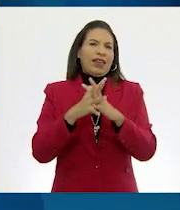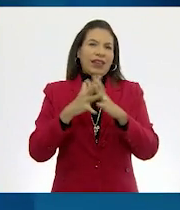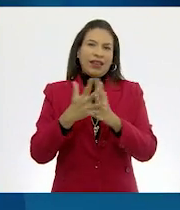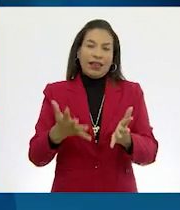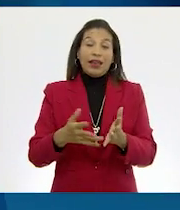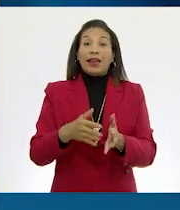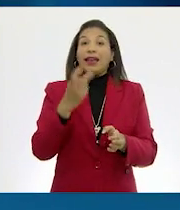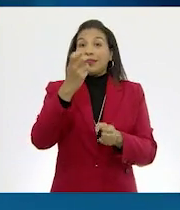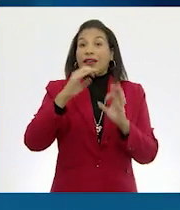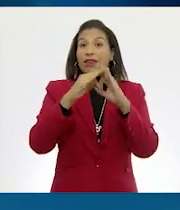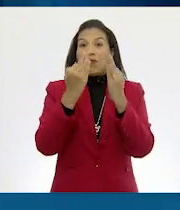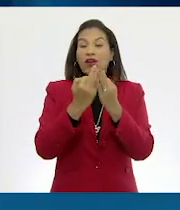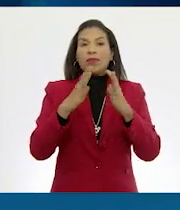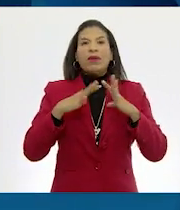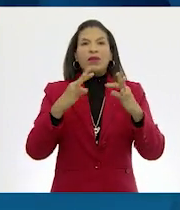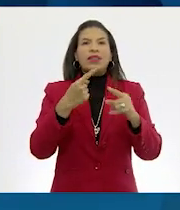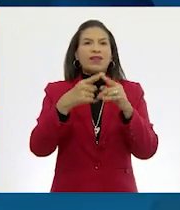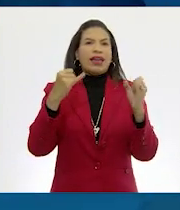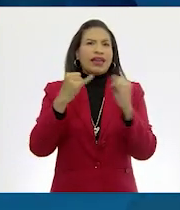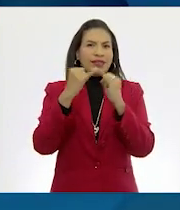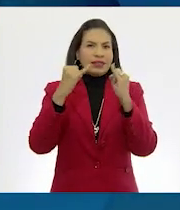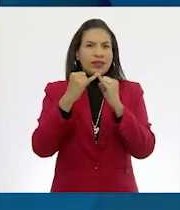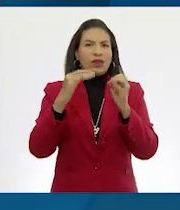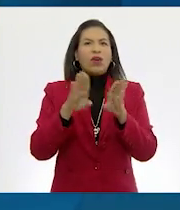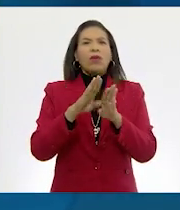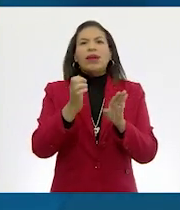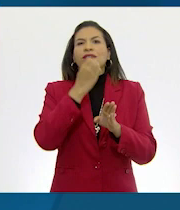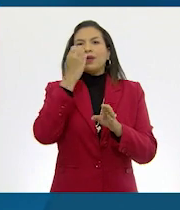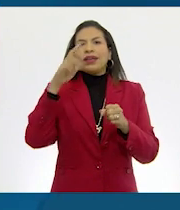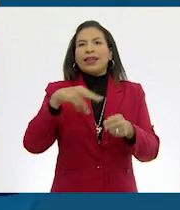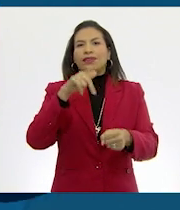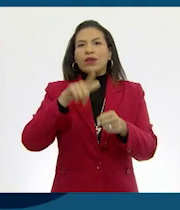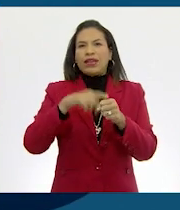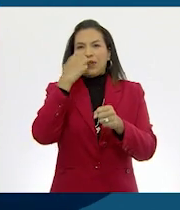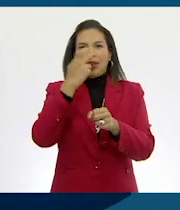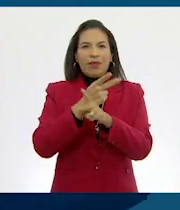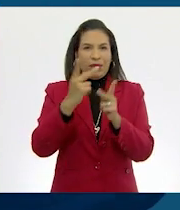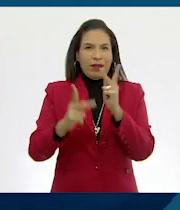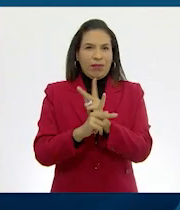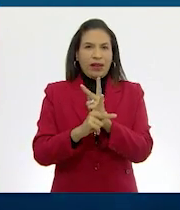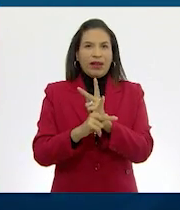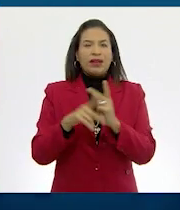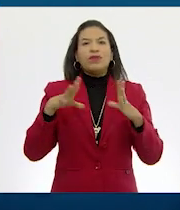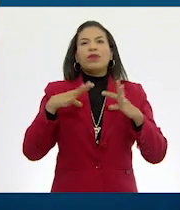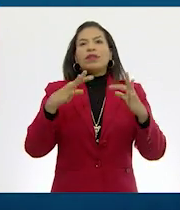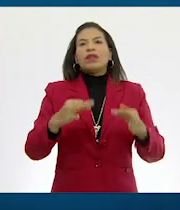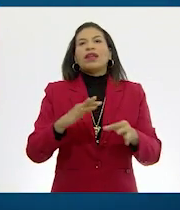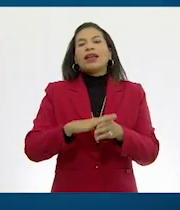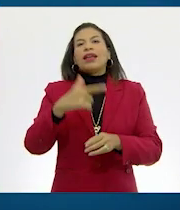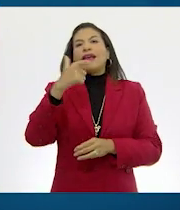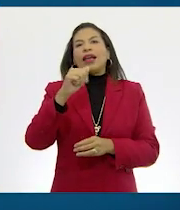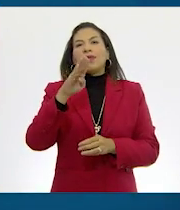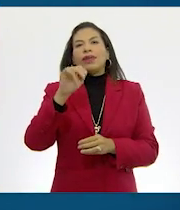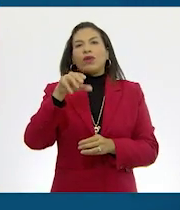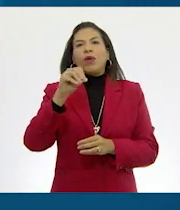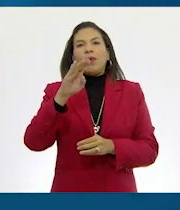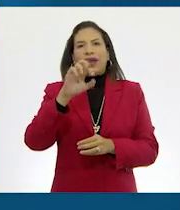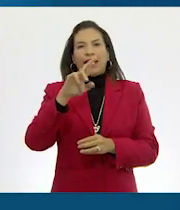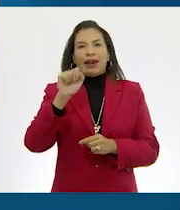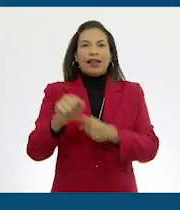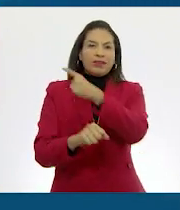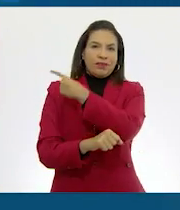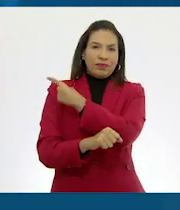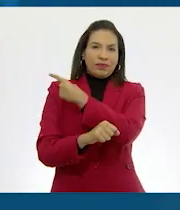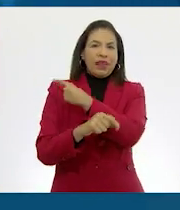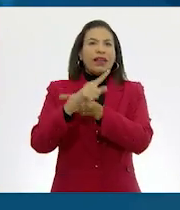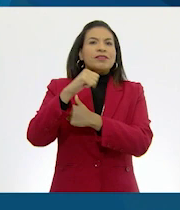De esta forma, se fundaron instituciones como la Escuela Nacional Preparatoria, fundada por Gavino Barreda,